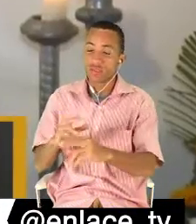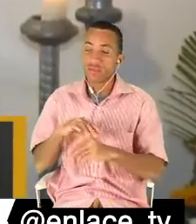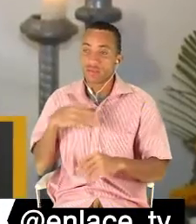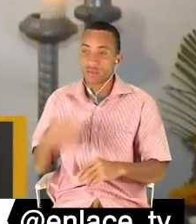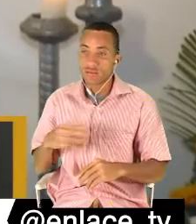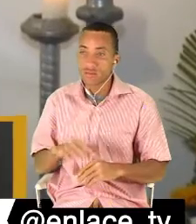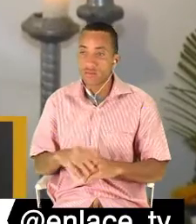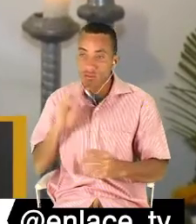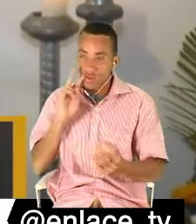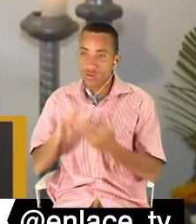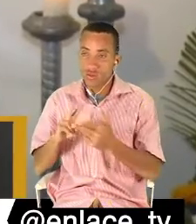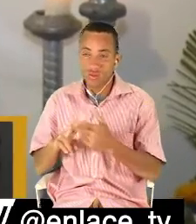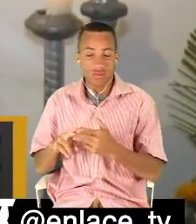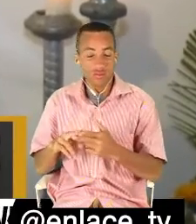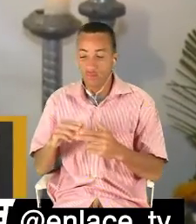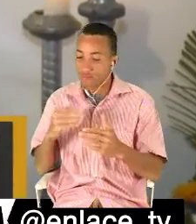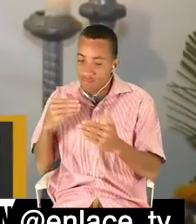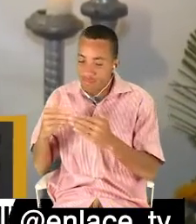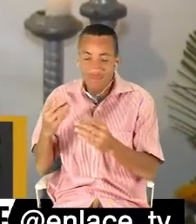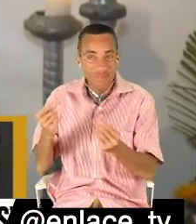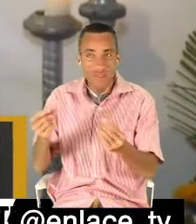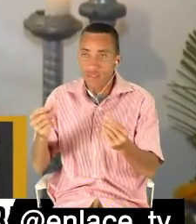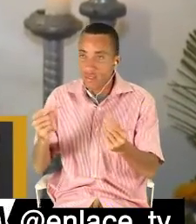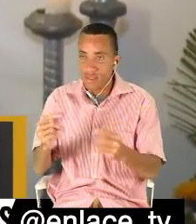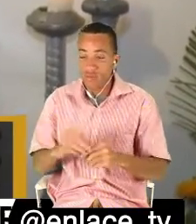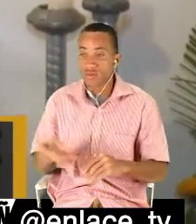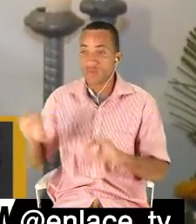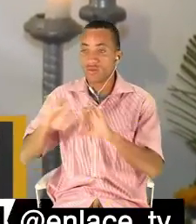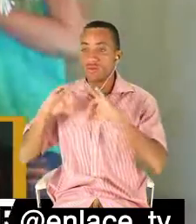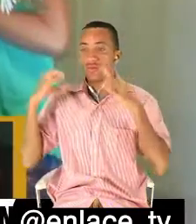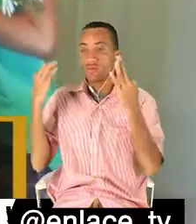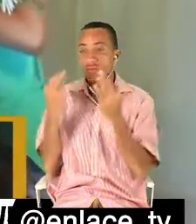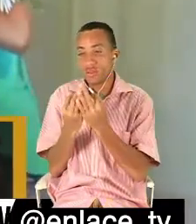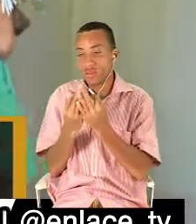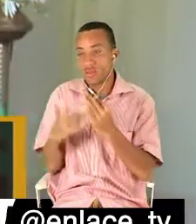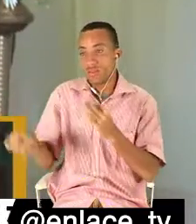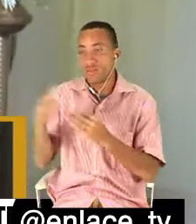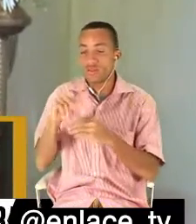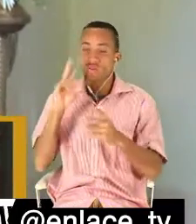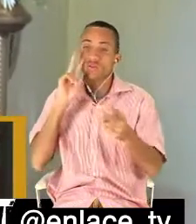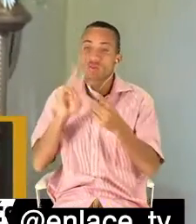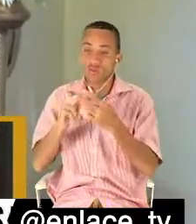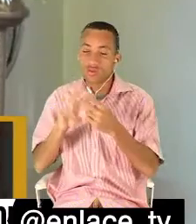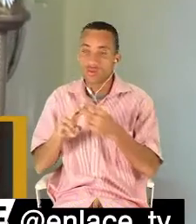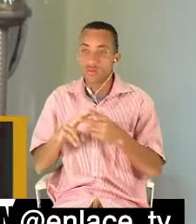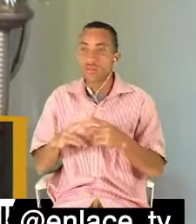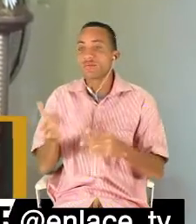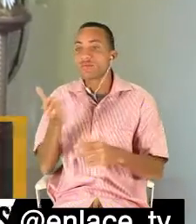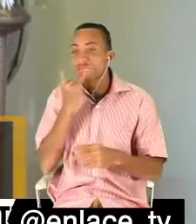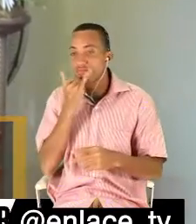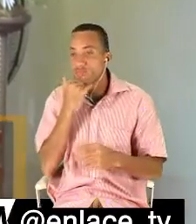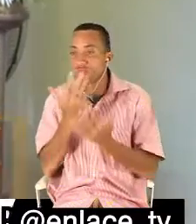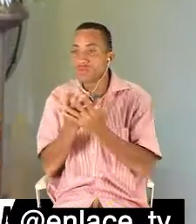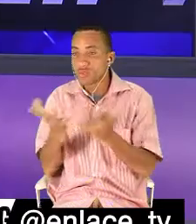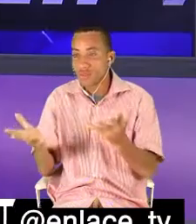accidente se conozcan lo más pronto posible y los familiares del trabajador fallecido conozcan a ciencia cierta lo sucedido.